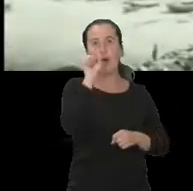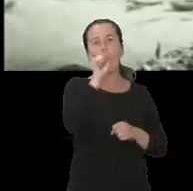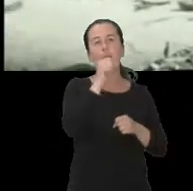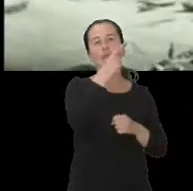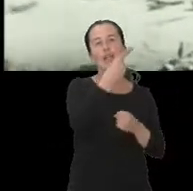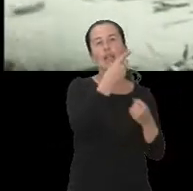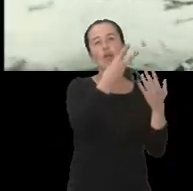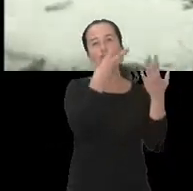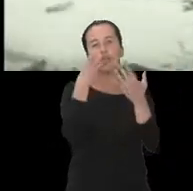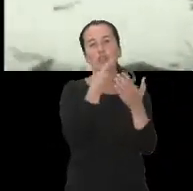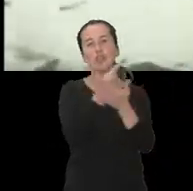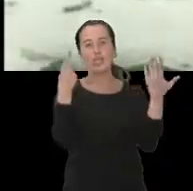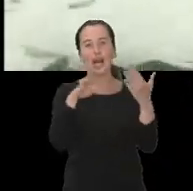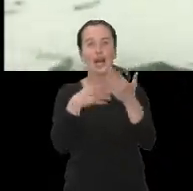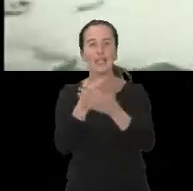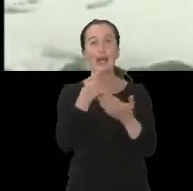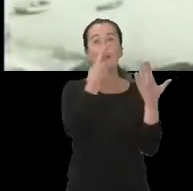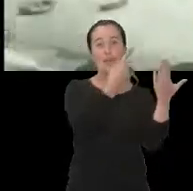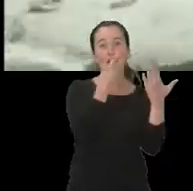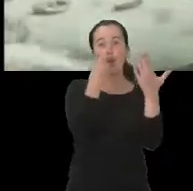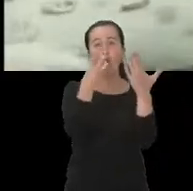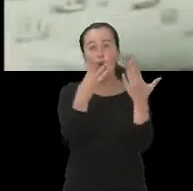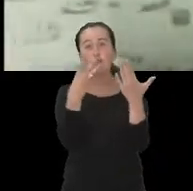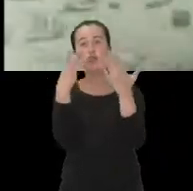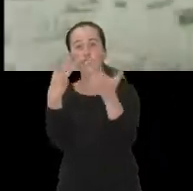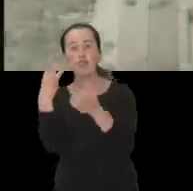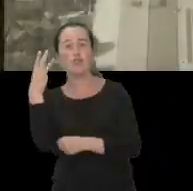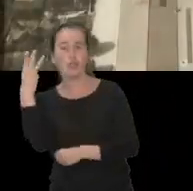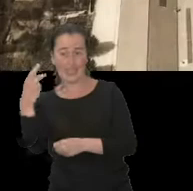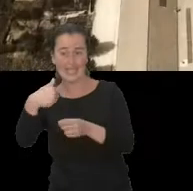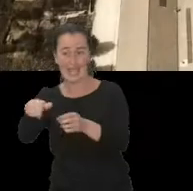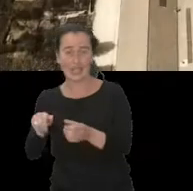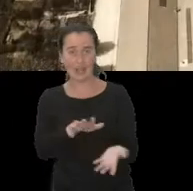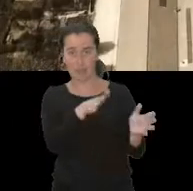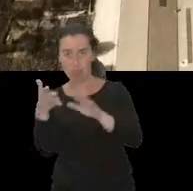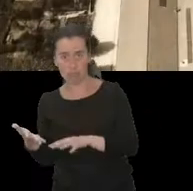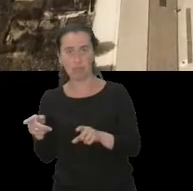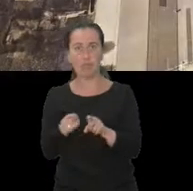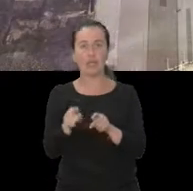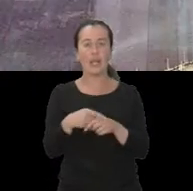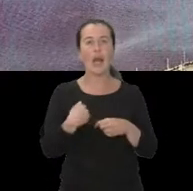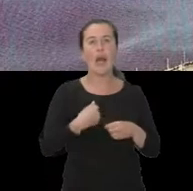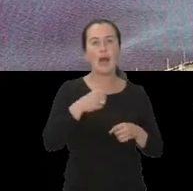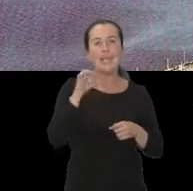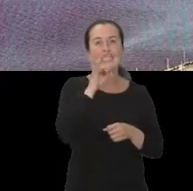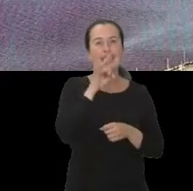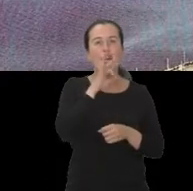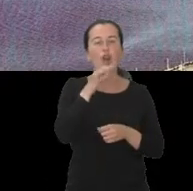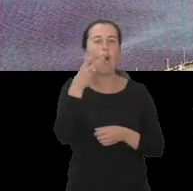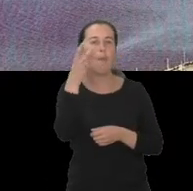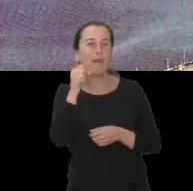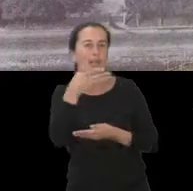1816 y se pasa en 1883 a la conserva en lata, tiene abiertas a mediados del siglo